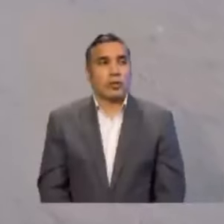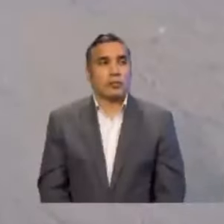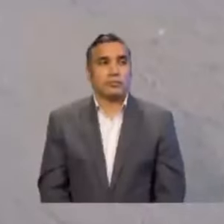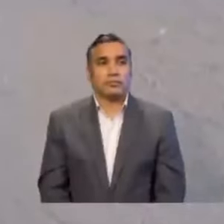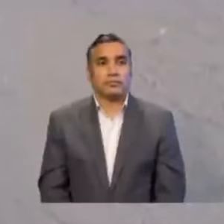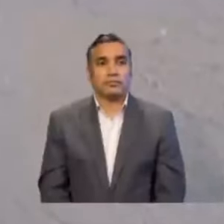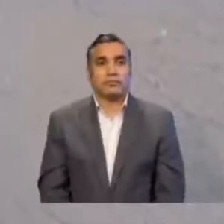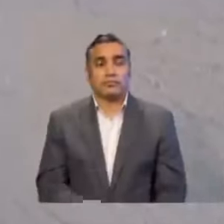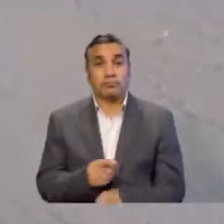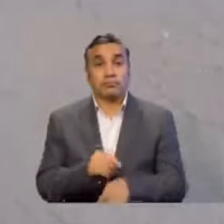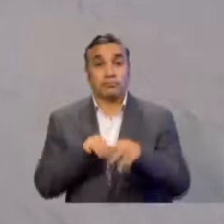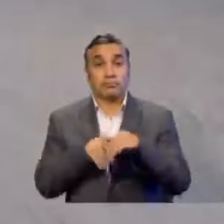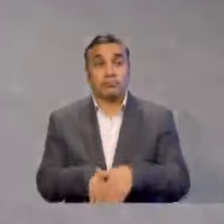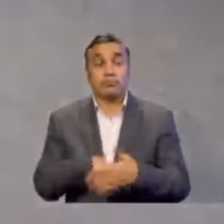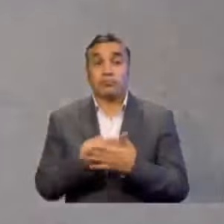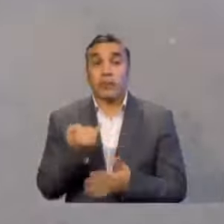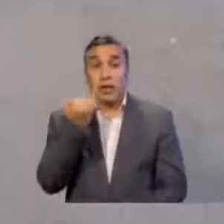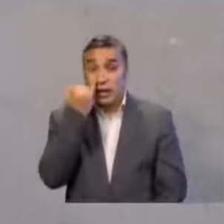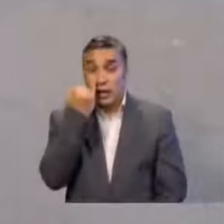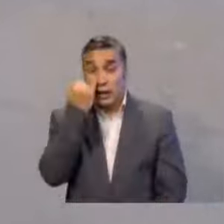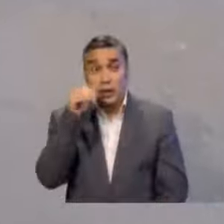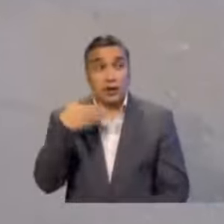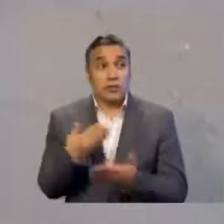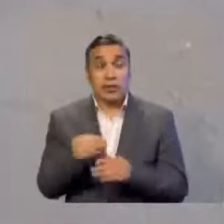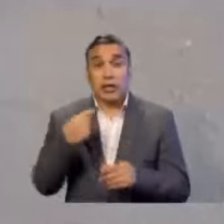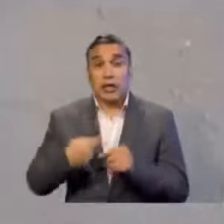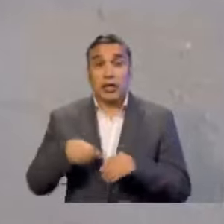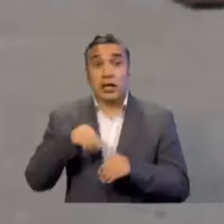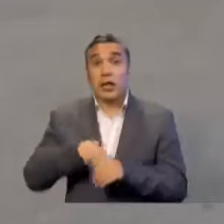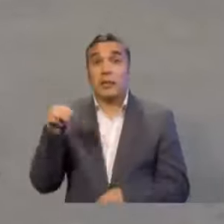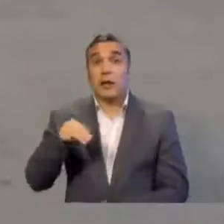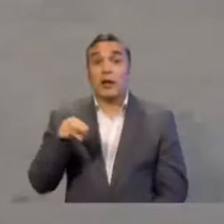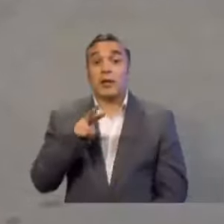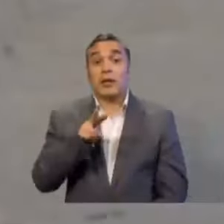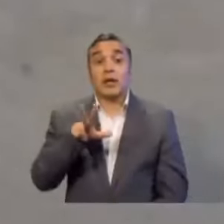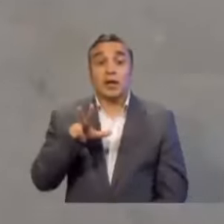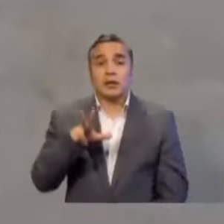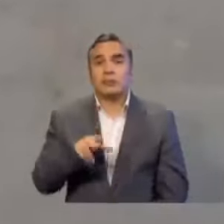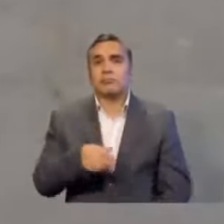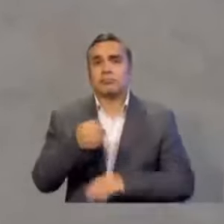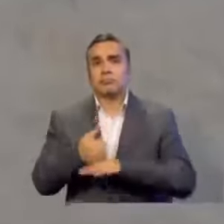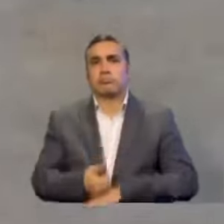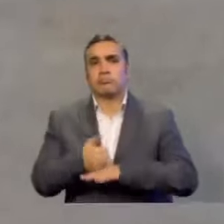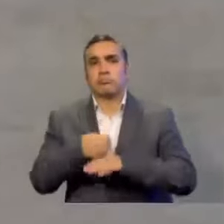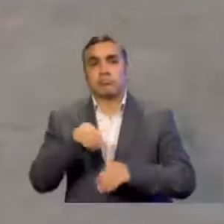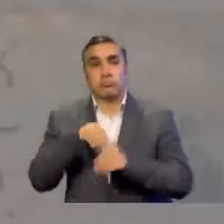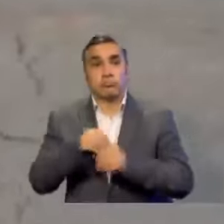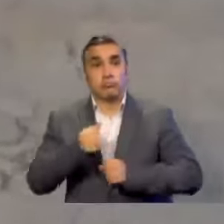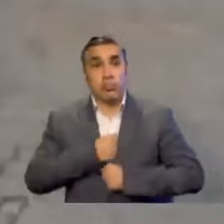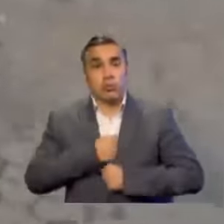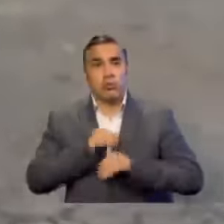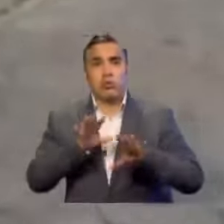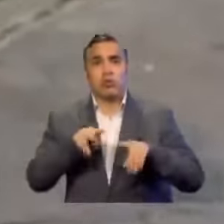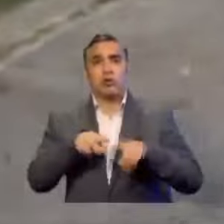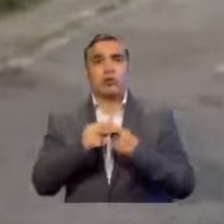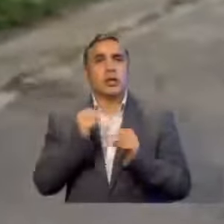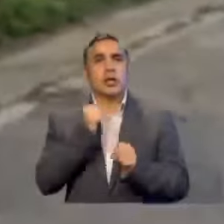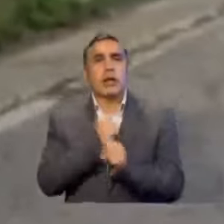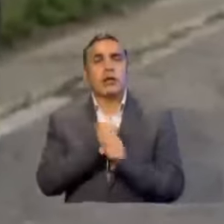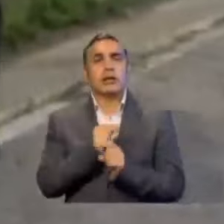A propósito que la marcha del movimiento indígena arriba a la capital este martes 23, las autoridades locales y nacionales han desplegado